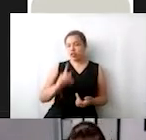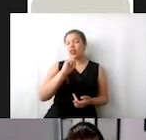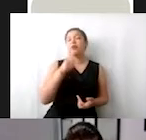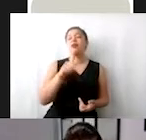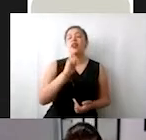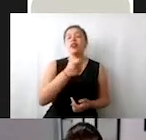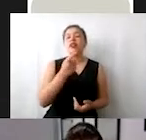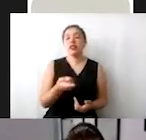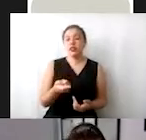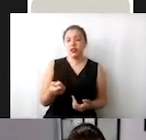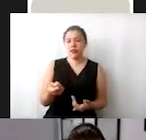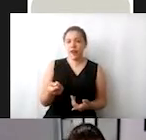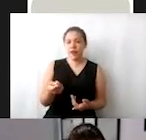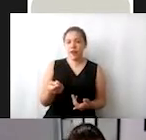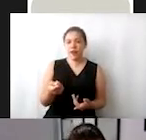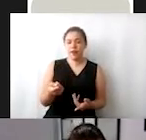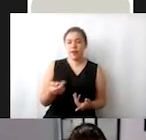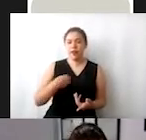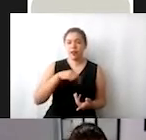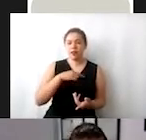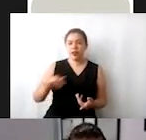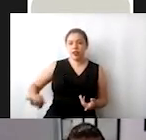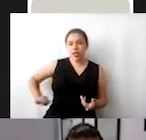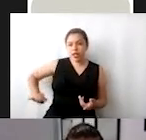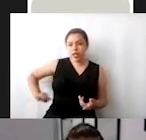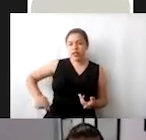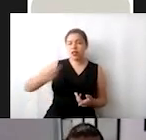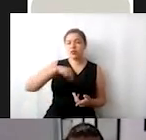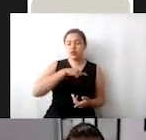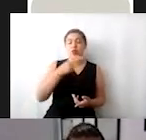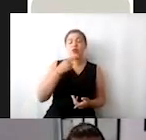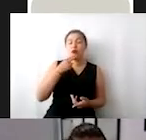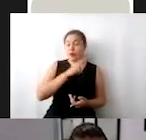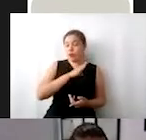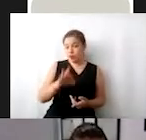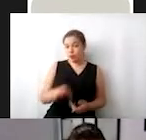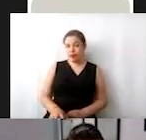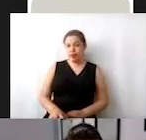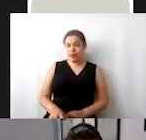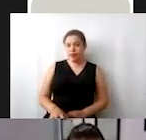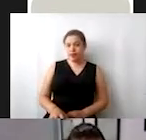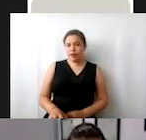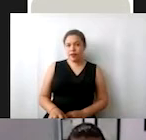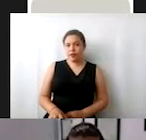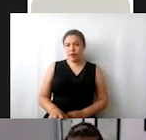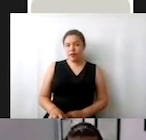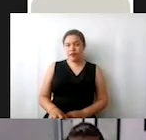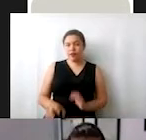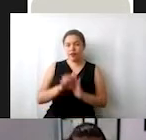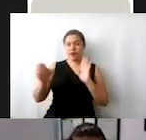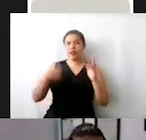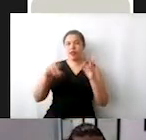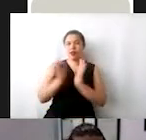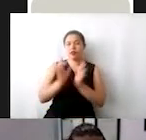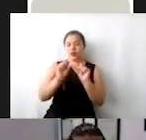estas acepciones que para lo que nos interesa nos pueden servir. Por ejemplo, dice, únicamente me voy a lo que está